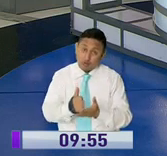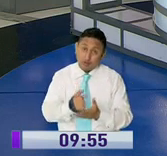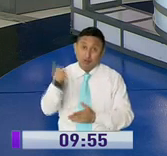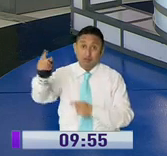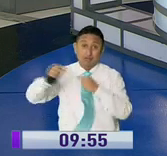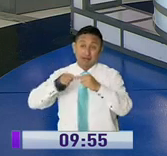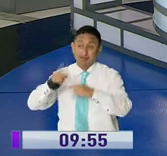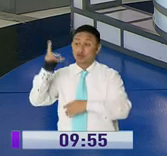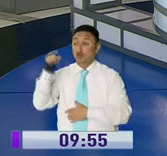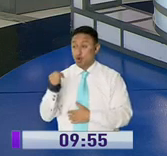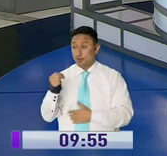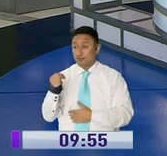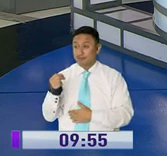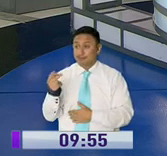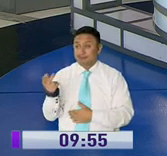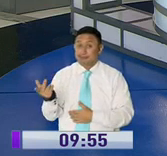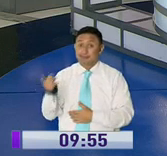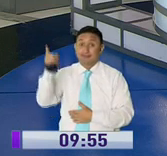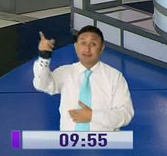No nos deja la Sarita.